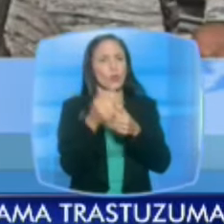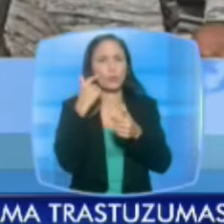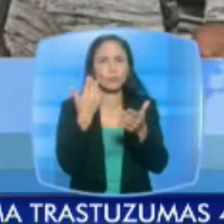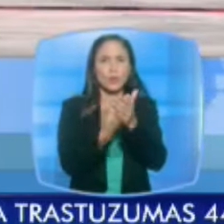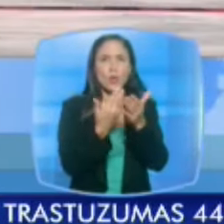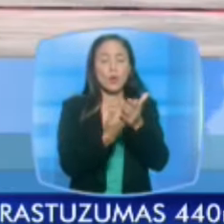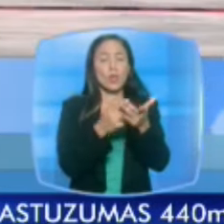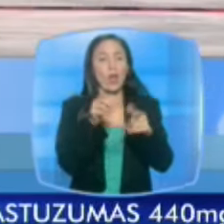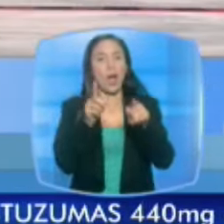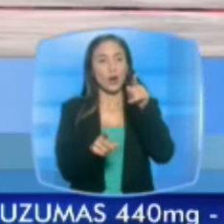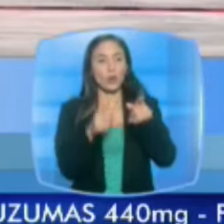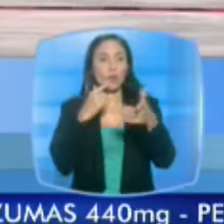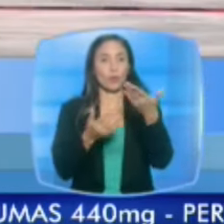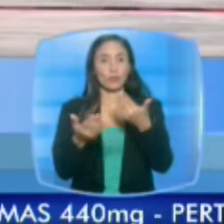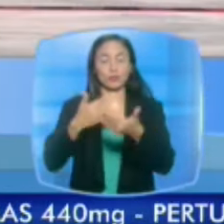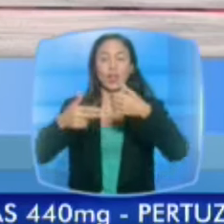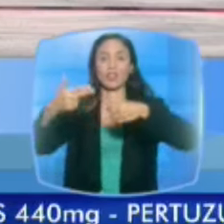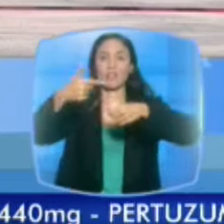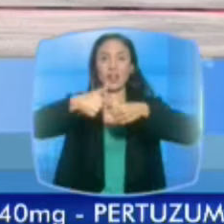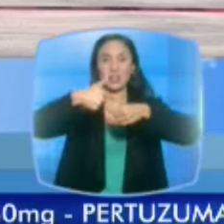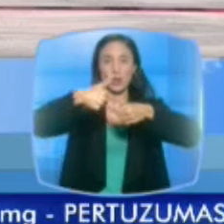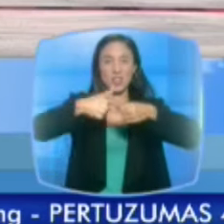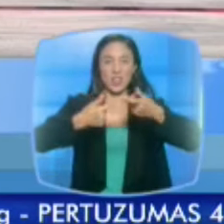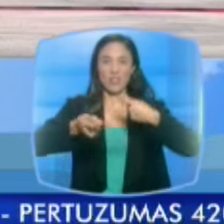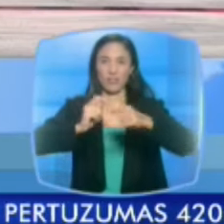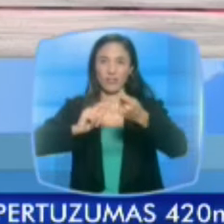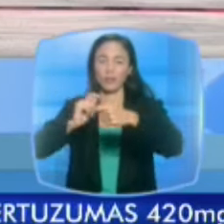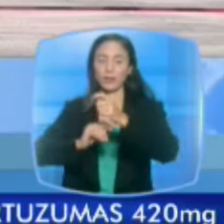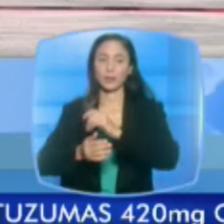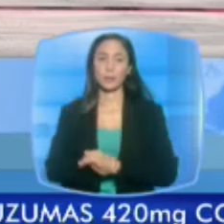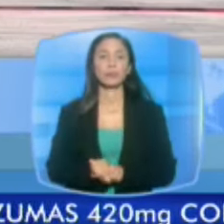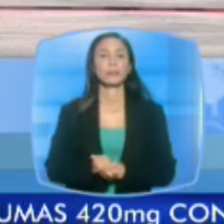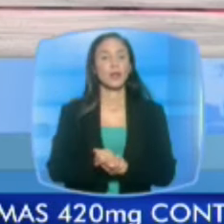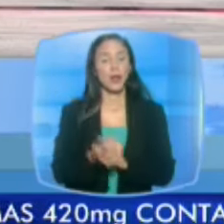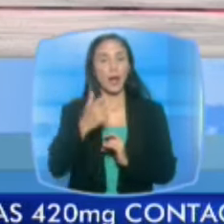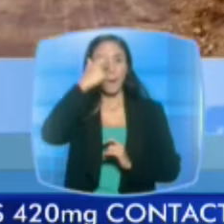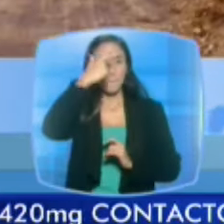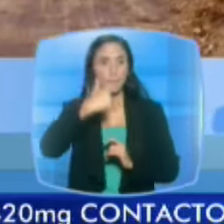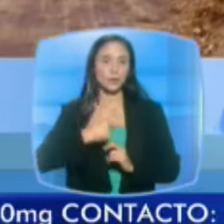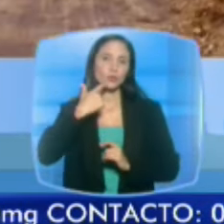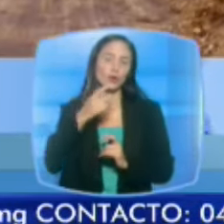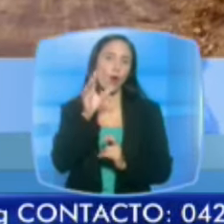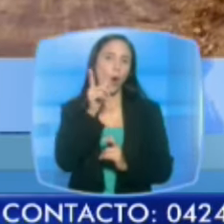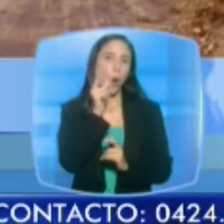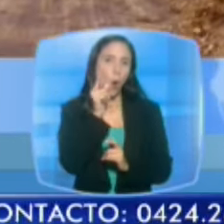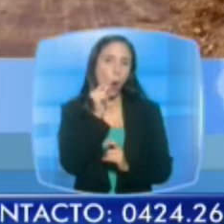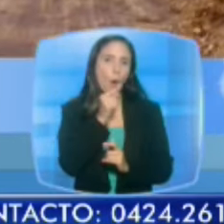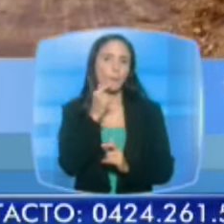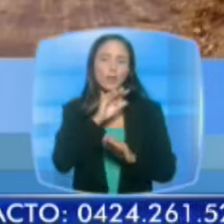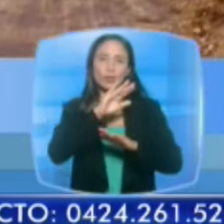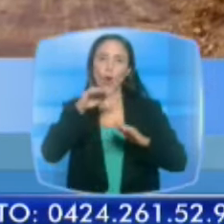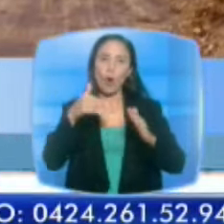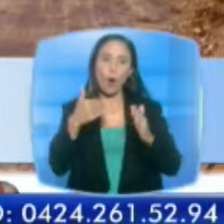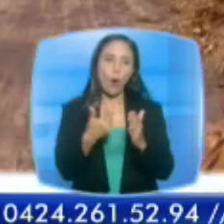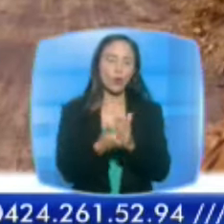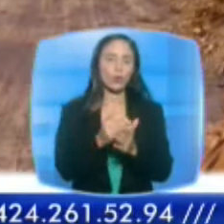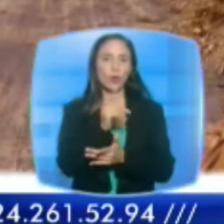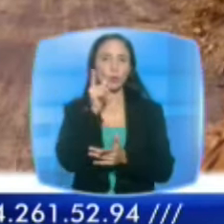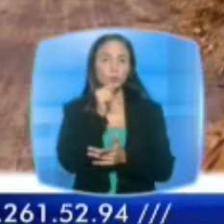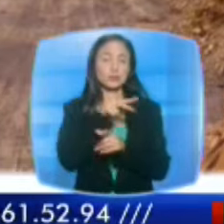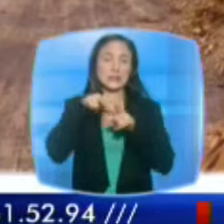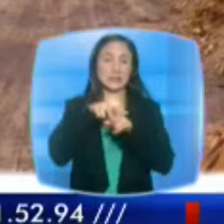presencia de traficantes de gasolina. Asimismo, señalaron que se trataba de personas de sexo masculino, todos con signos